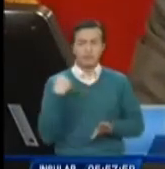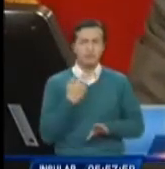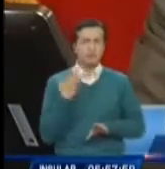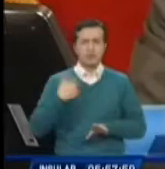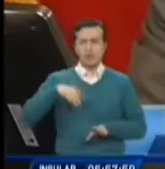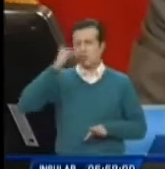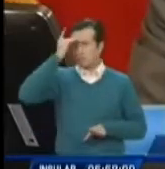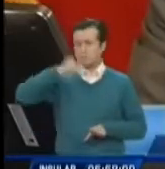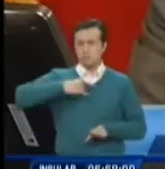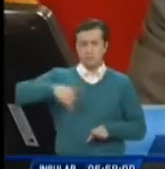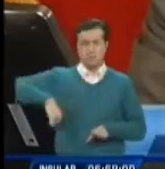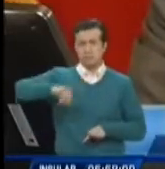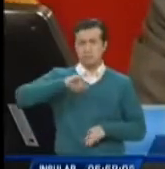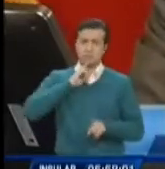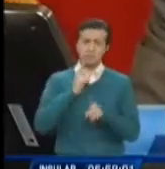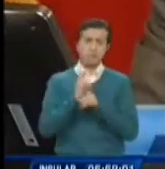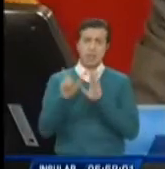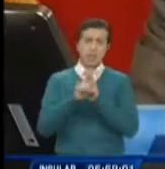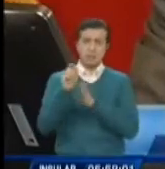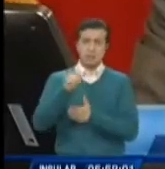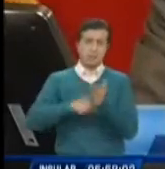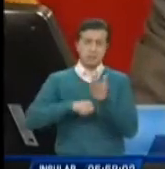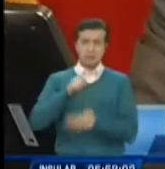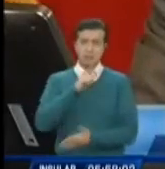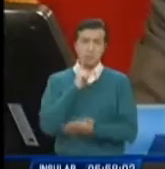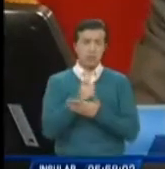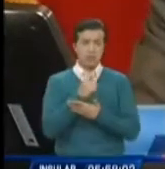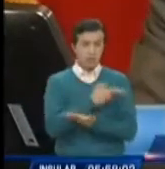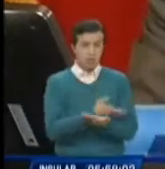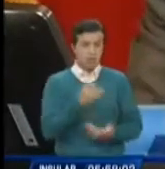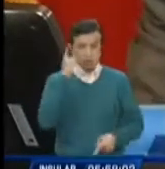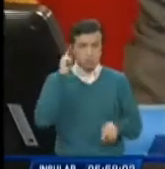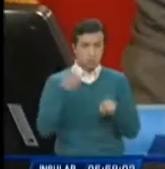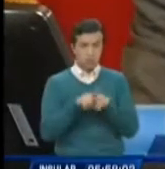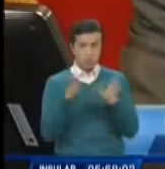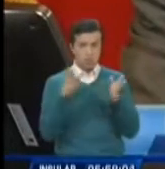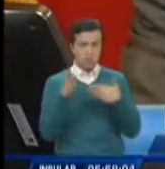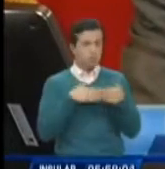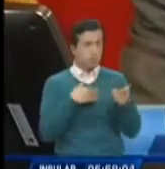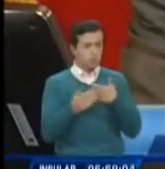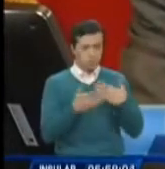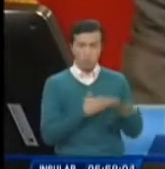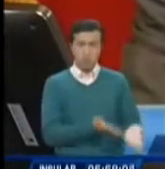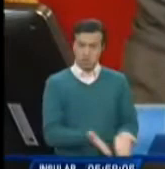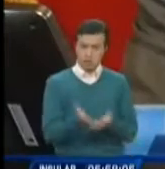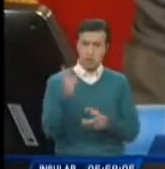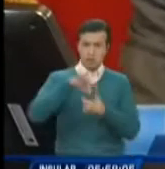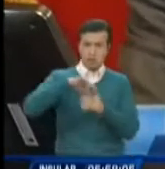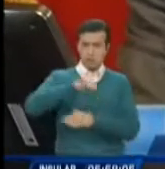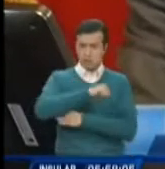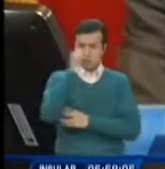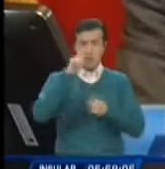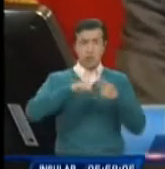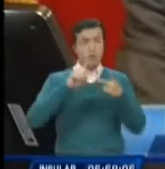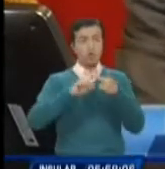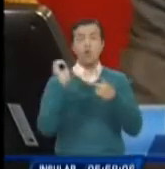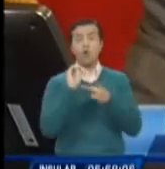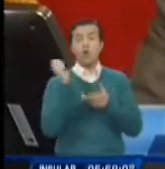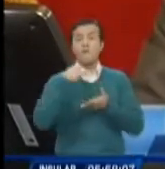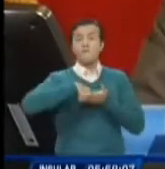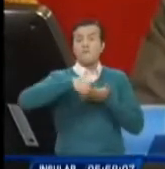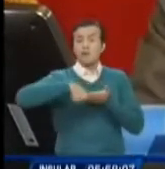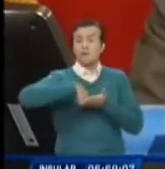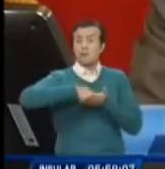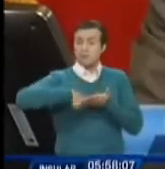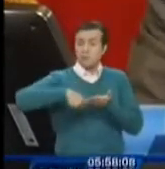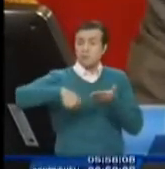democrática. Y si no están de acuerdo, tienen que ganar elecciones o reunir las firmas para ir a una consulta popular y que el pueblo decida